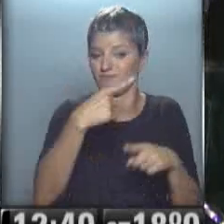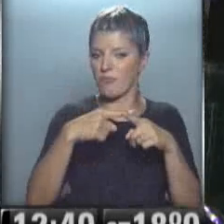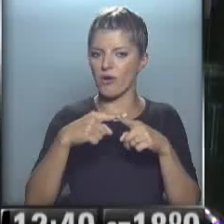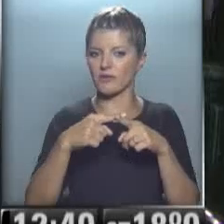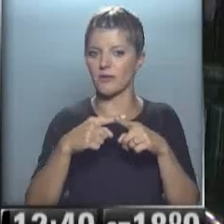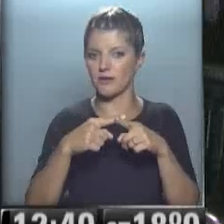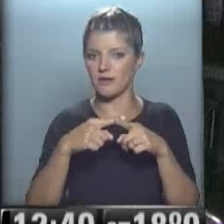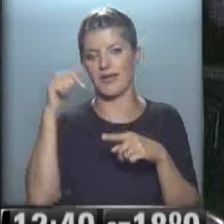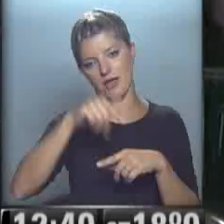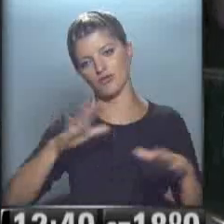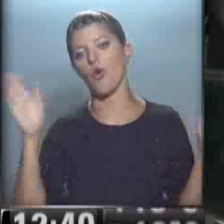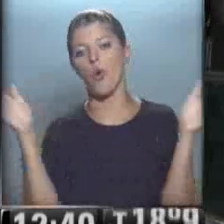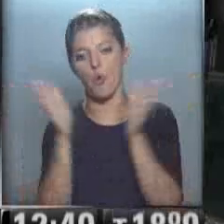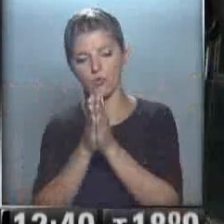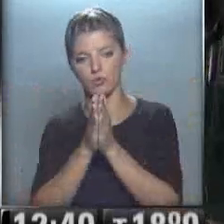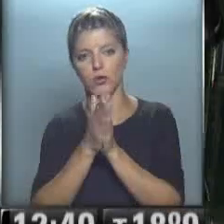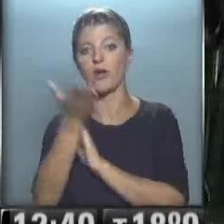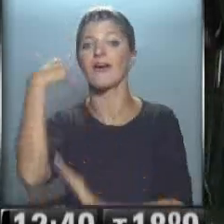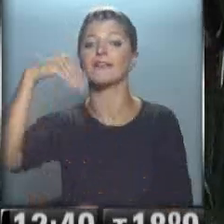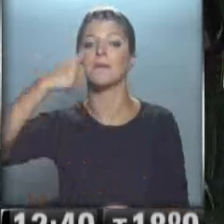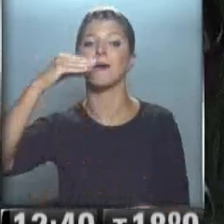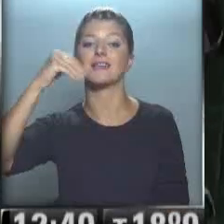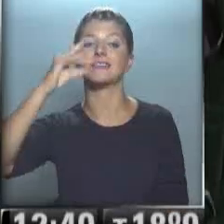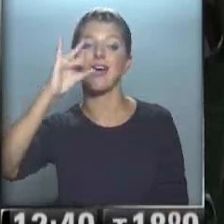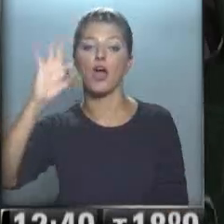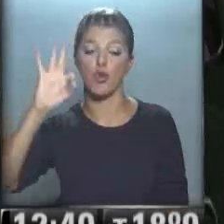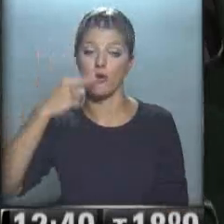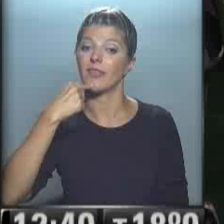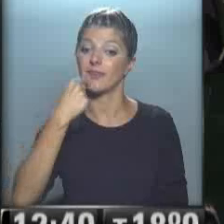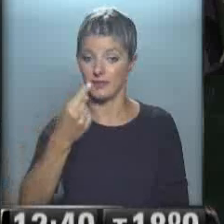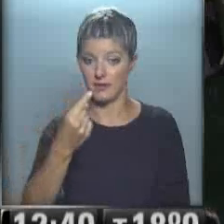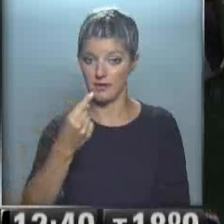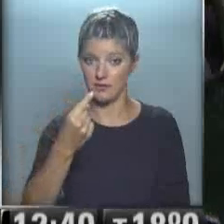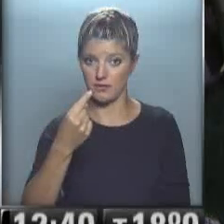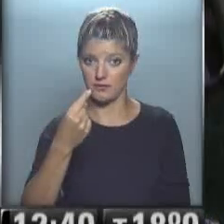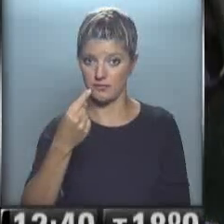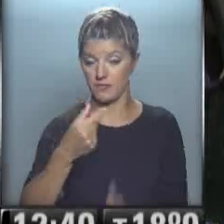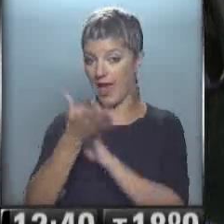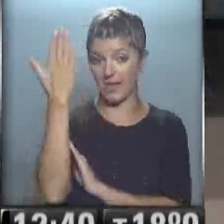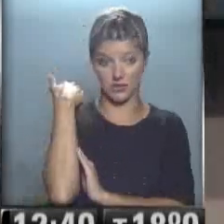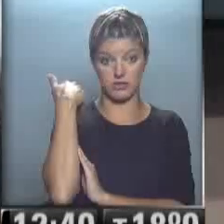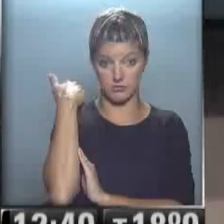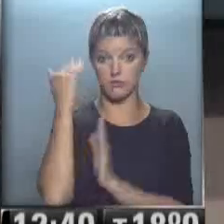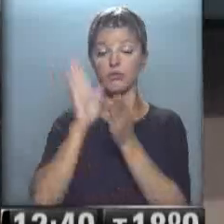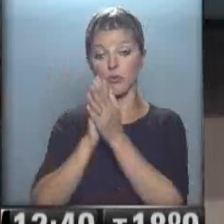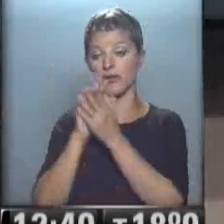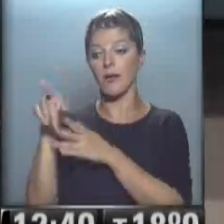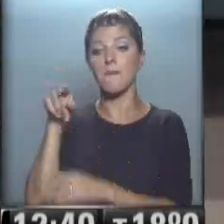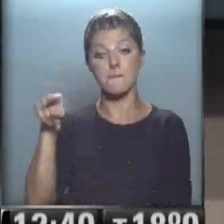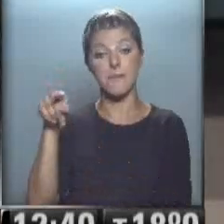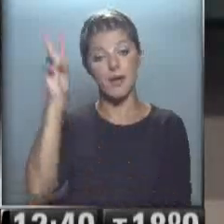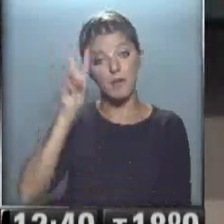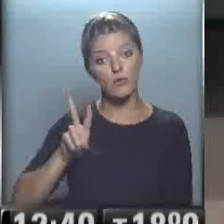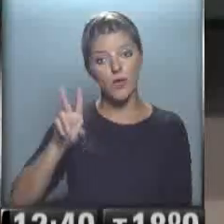en conjunción con lo que decía María Corina Machado la la una de las principales dirigentes opositoras ayer que en Venezuela hay una